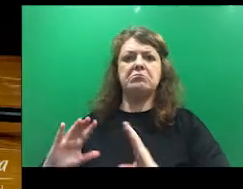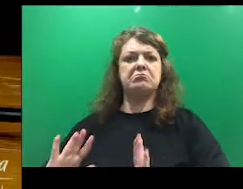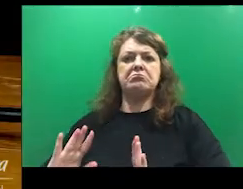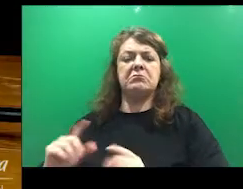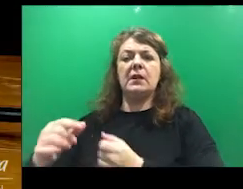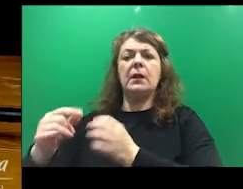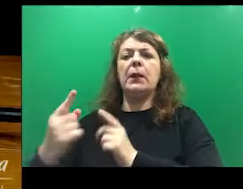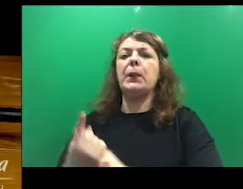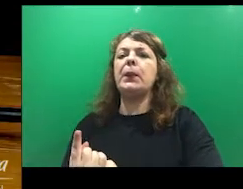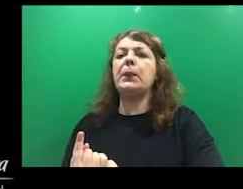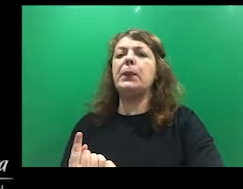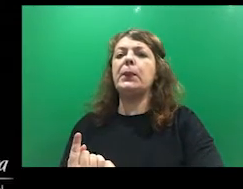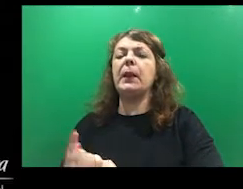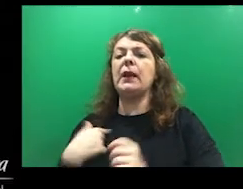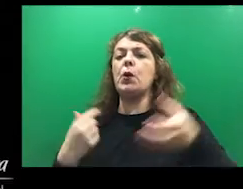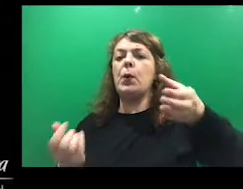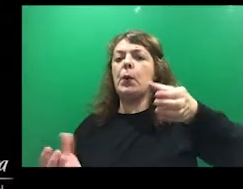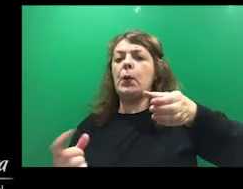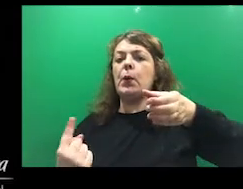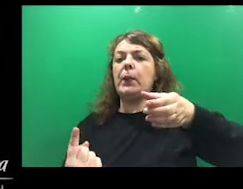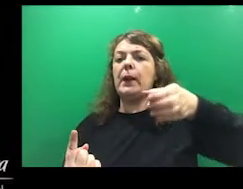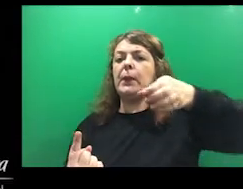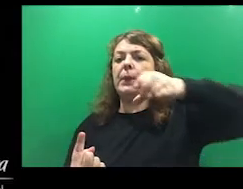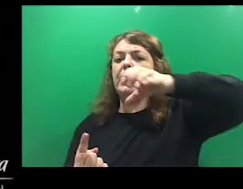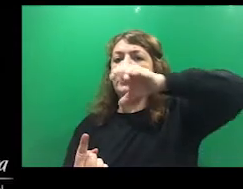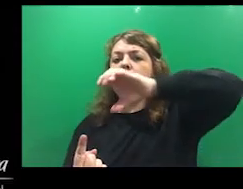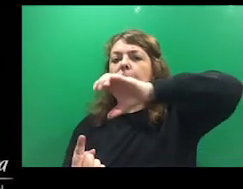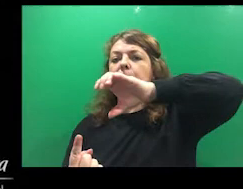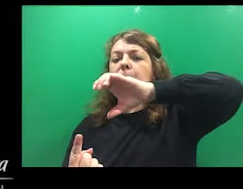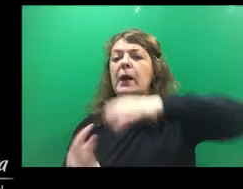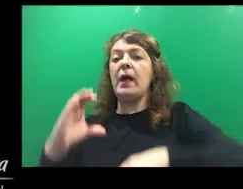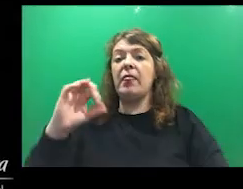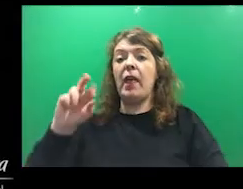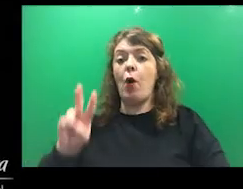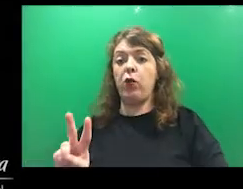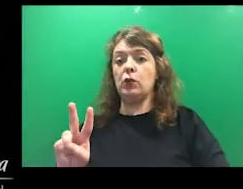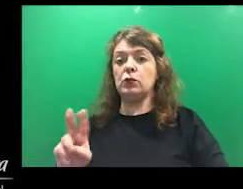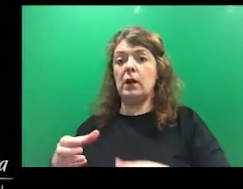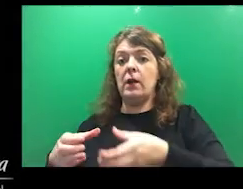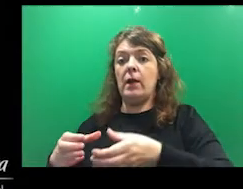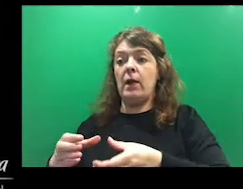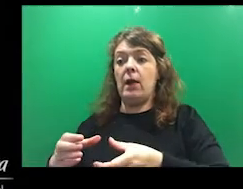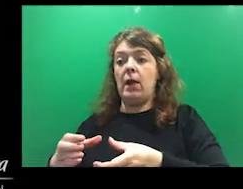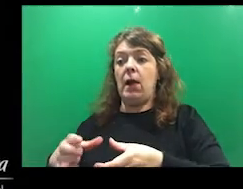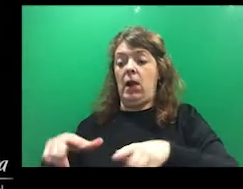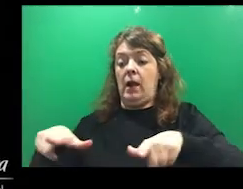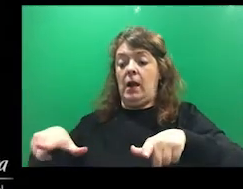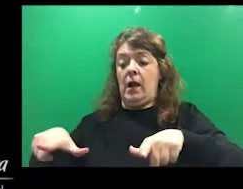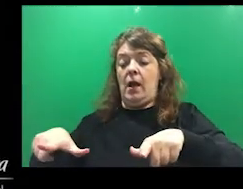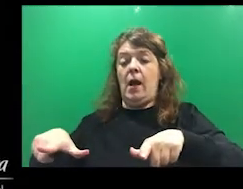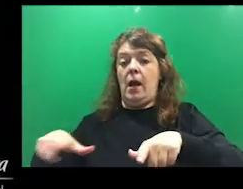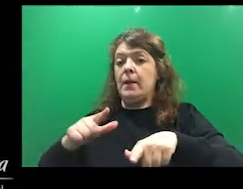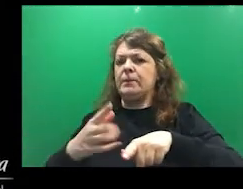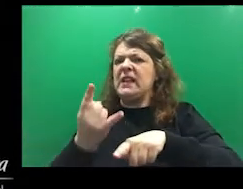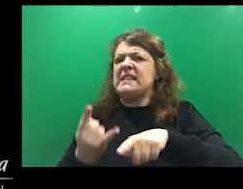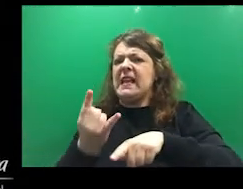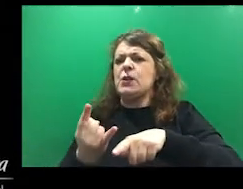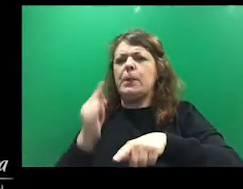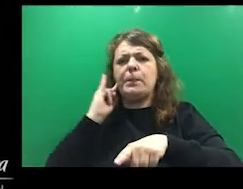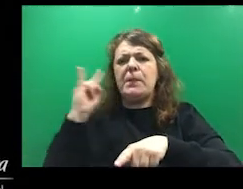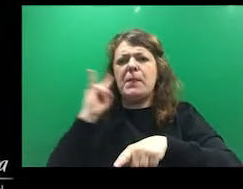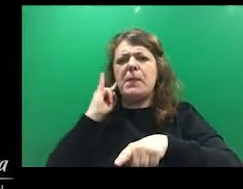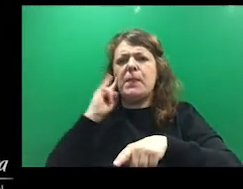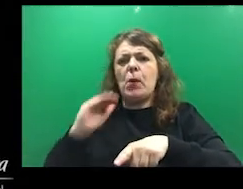no, no. Este otro se va a quedar aquí al lado de la vela donde yo voy a echar el CO2 en este vaso, entonces aquí el CO2 aumentará.